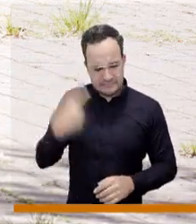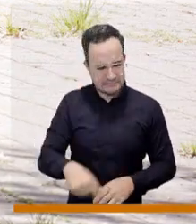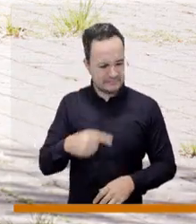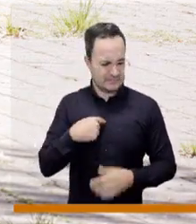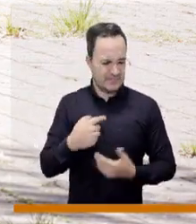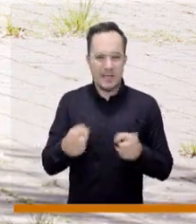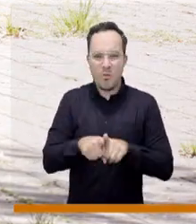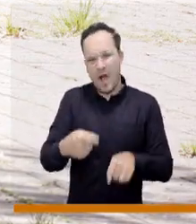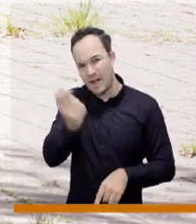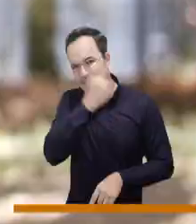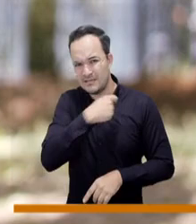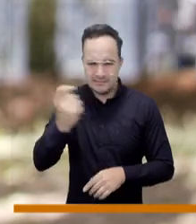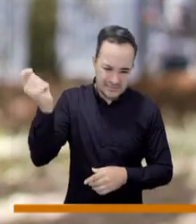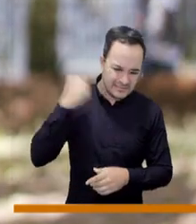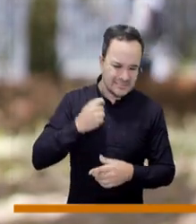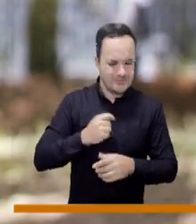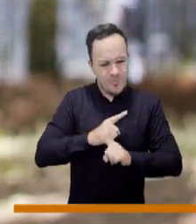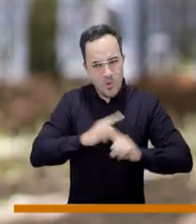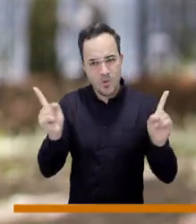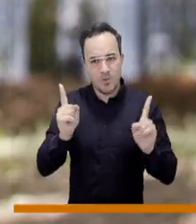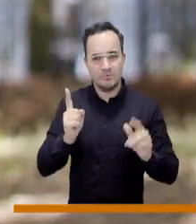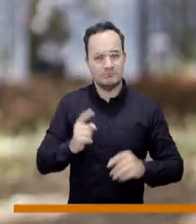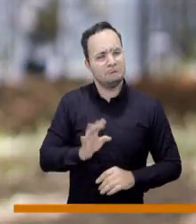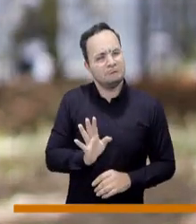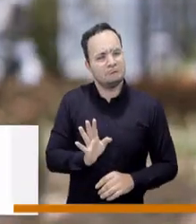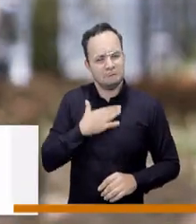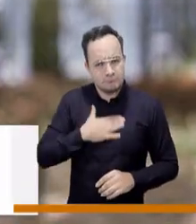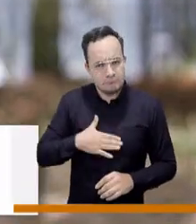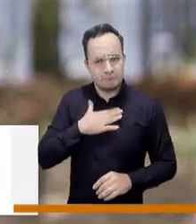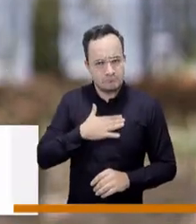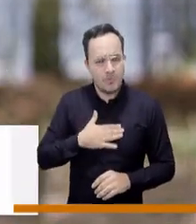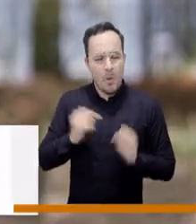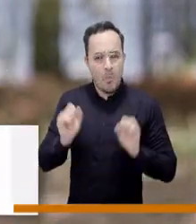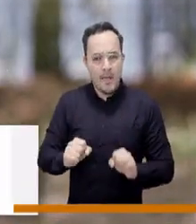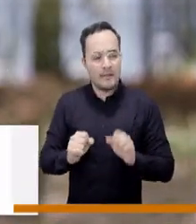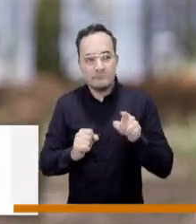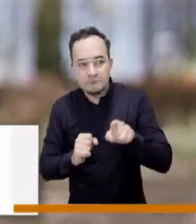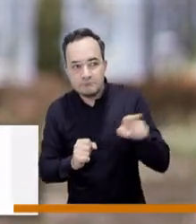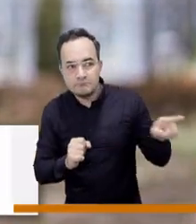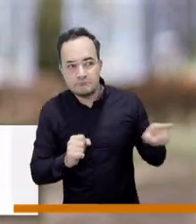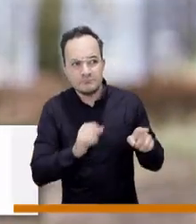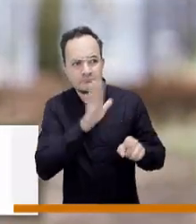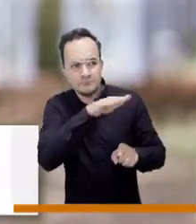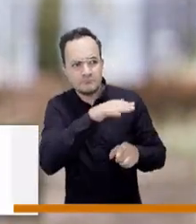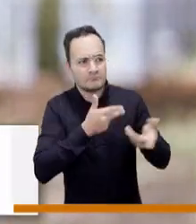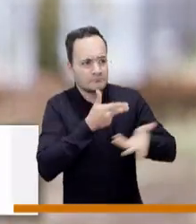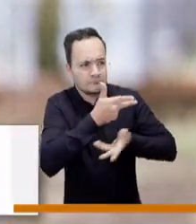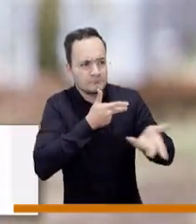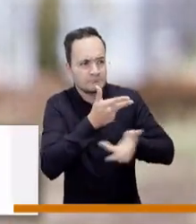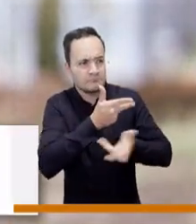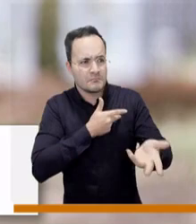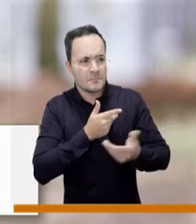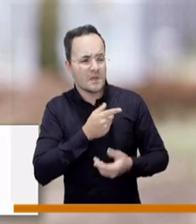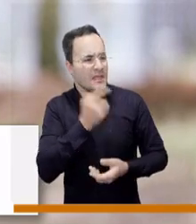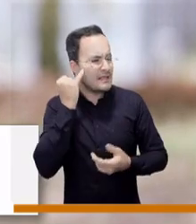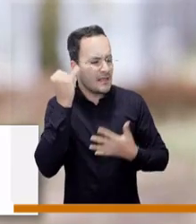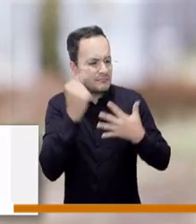pensamientos que se están pasando ahora por tu mente. Es posible hablarlo con alguien, buscar